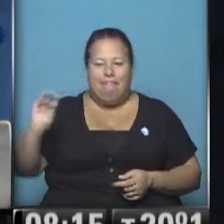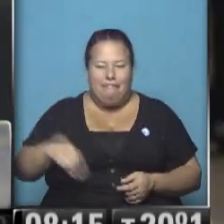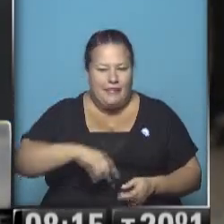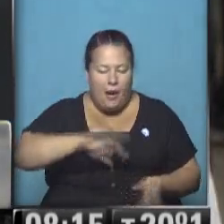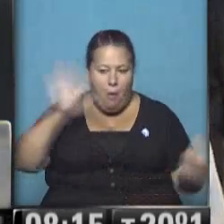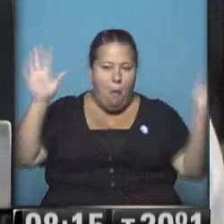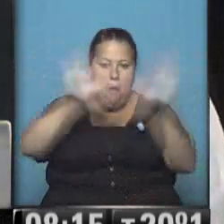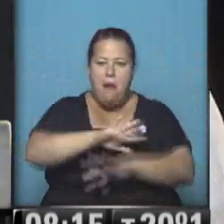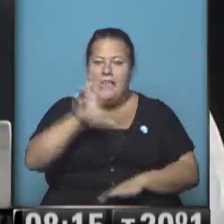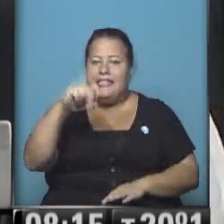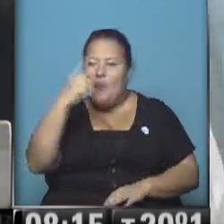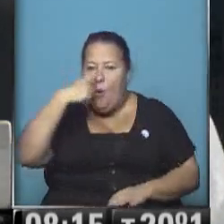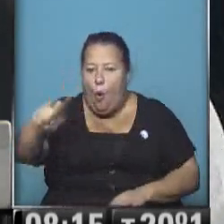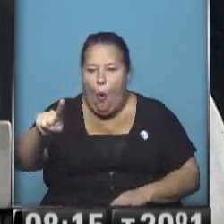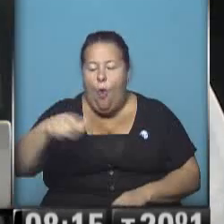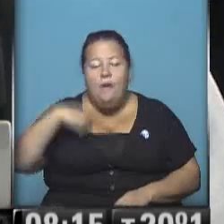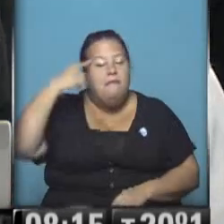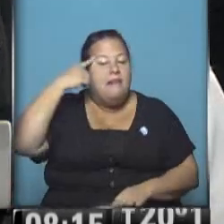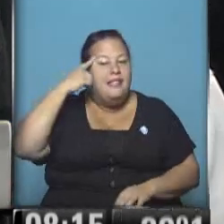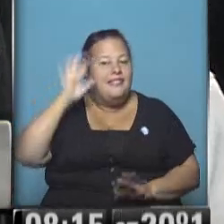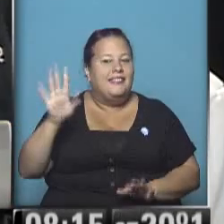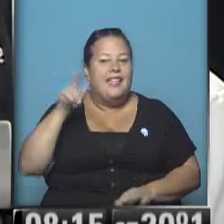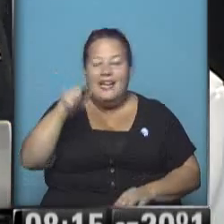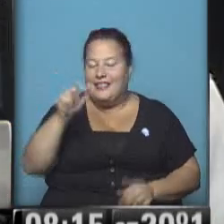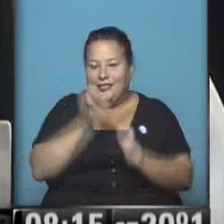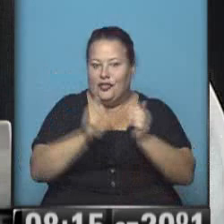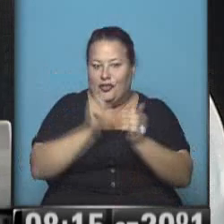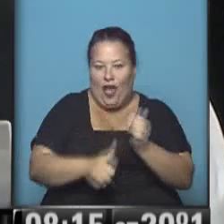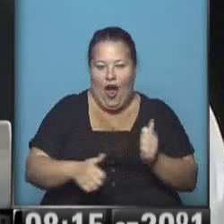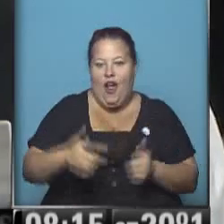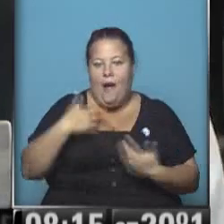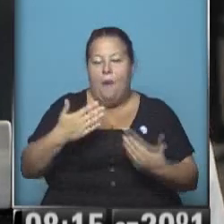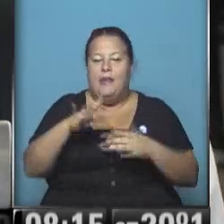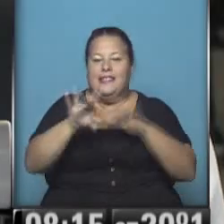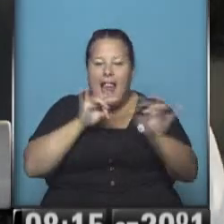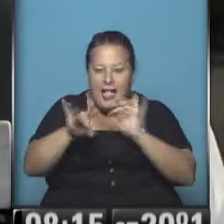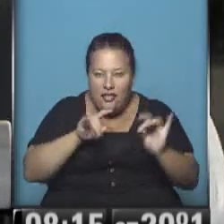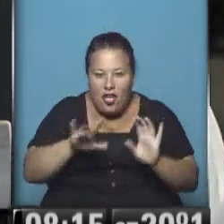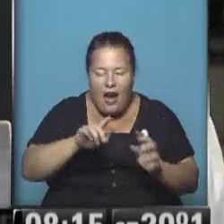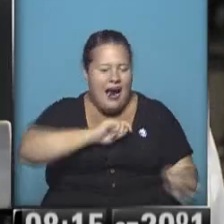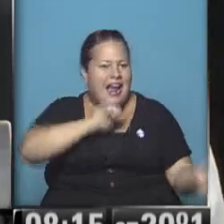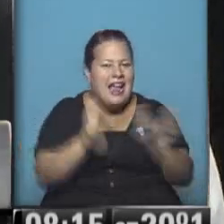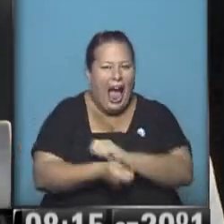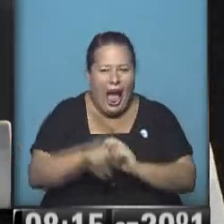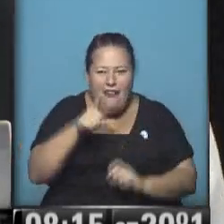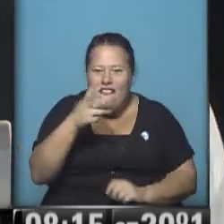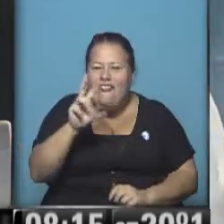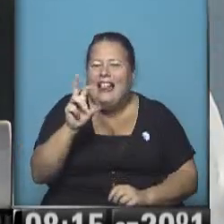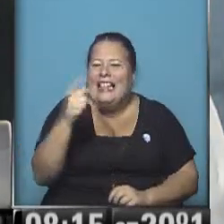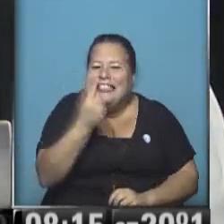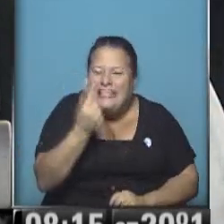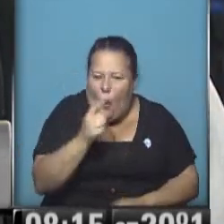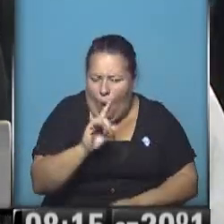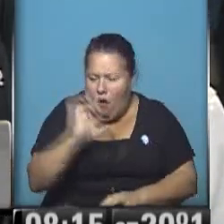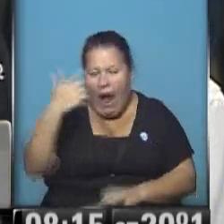todo en los últimos 30 segundos finales que creo que que es histórico no que una selección pueda dar un vuelta un resultado faltando 30 segundos no